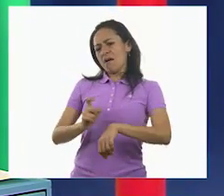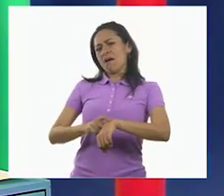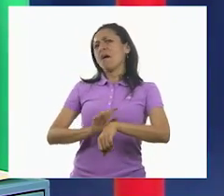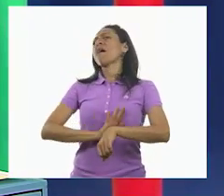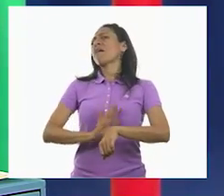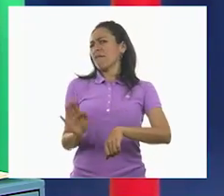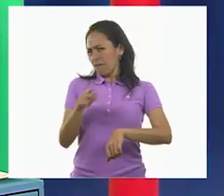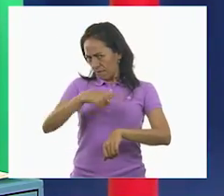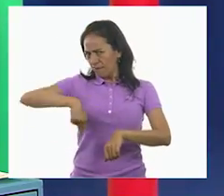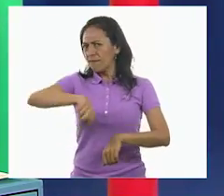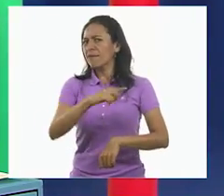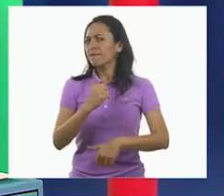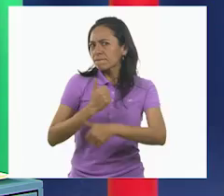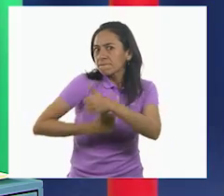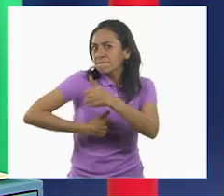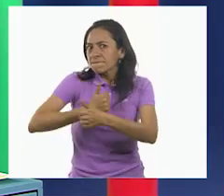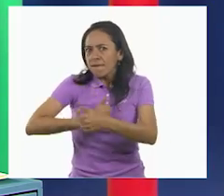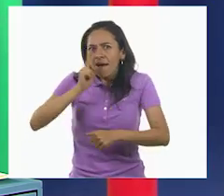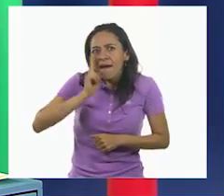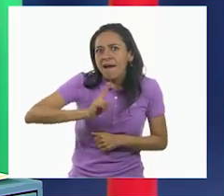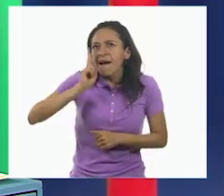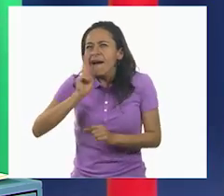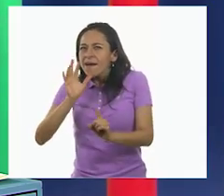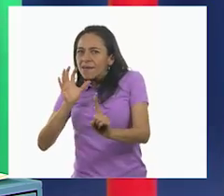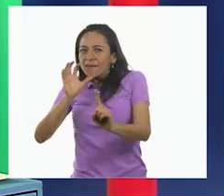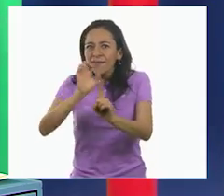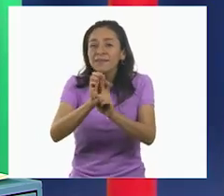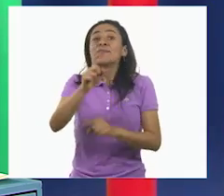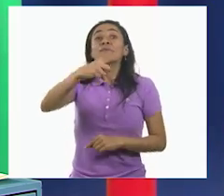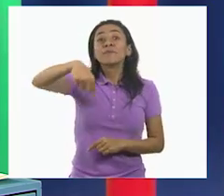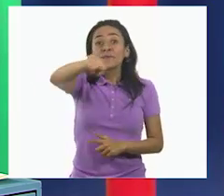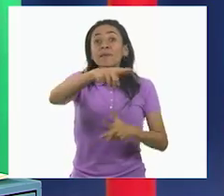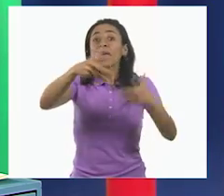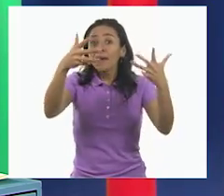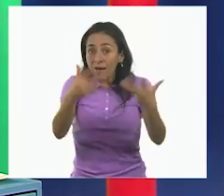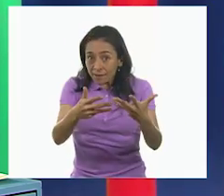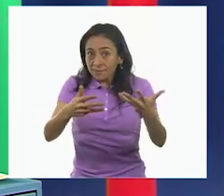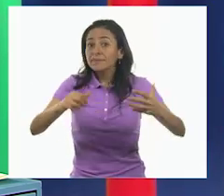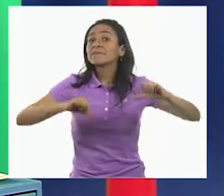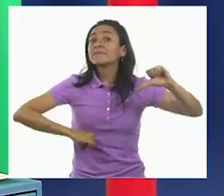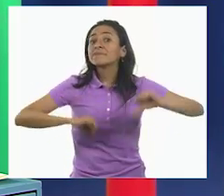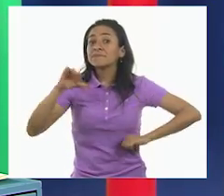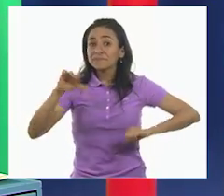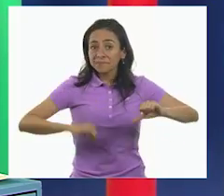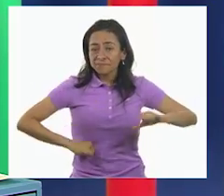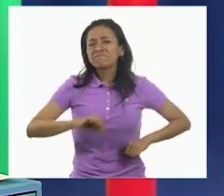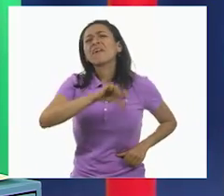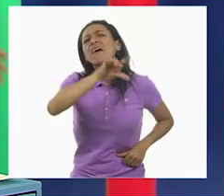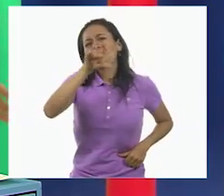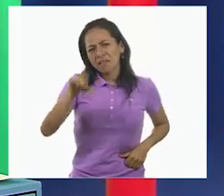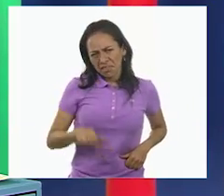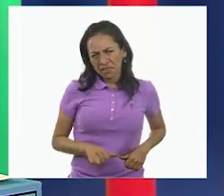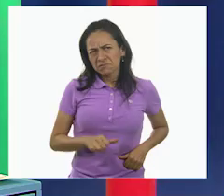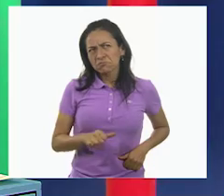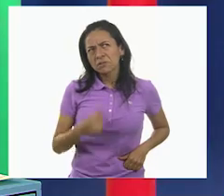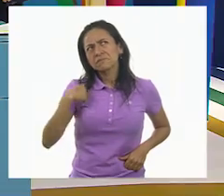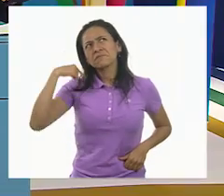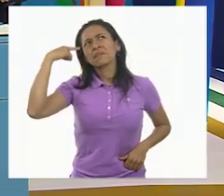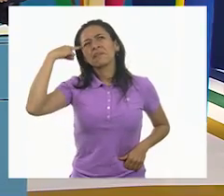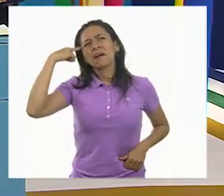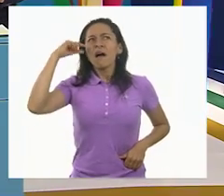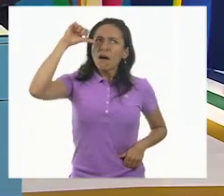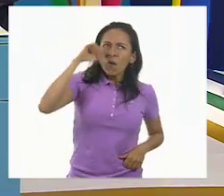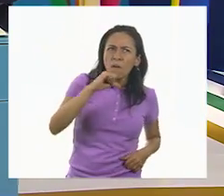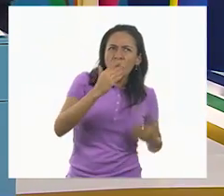niños tengan la oportunidad de desarrollar una actividad que seguramente van a poderla hacer derivado de lo que